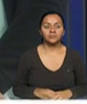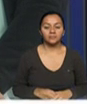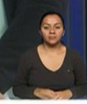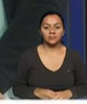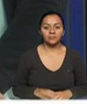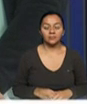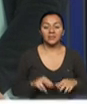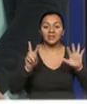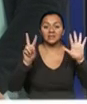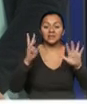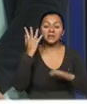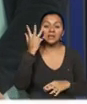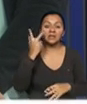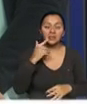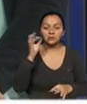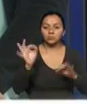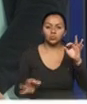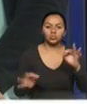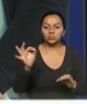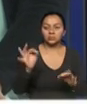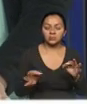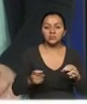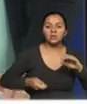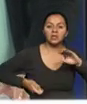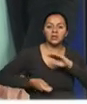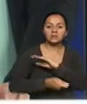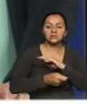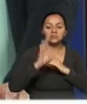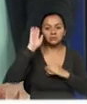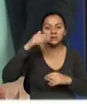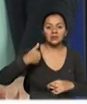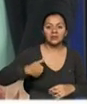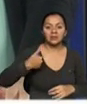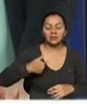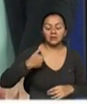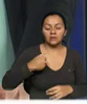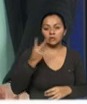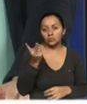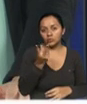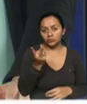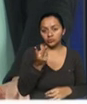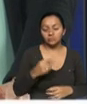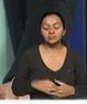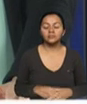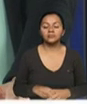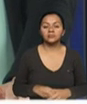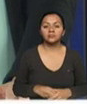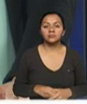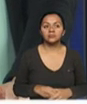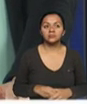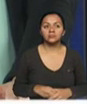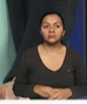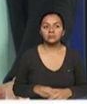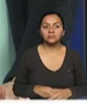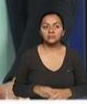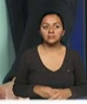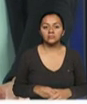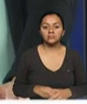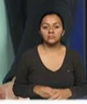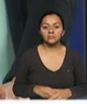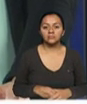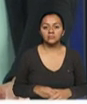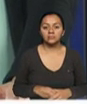Tras 7 días de juzgamiento por el asesinato de las argentinas María José Coni y María Menegazo y Marina